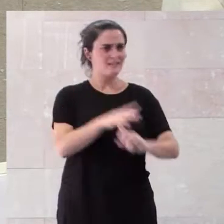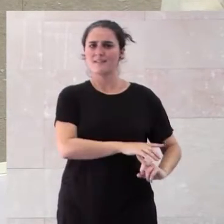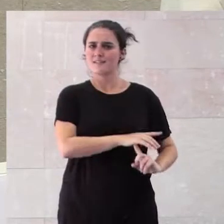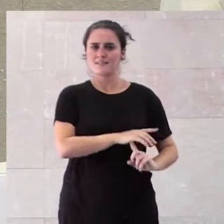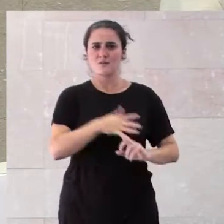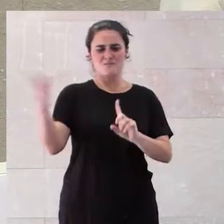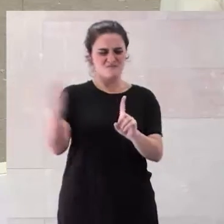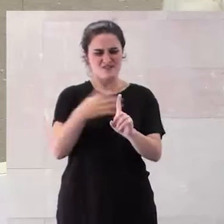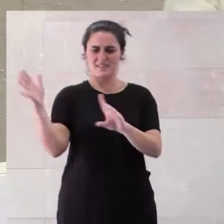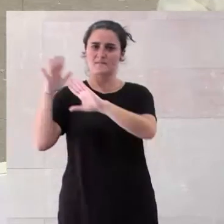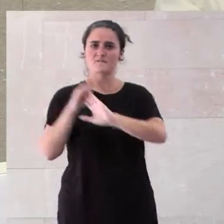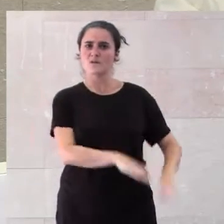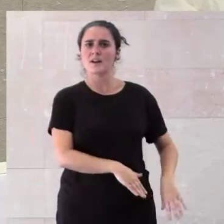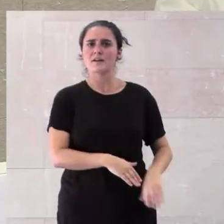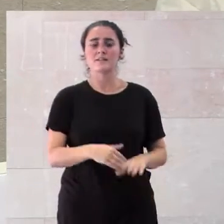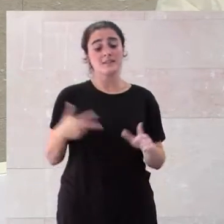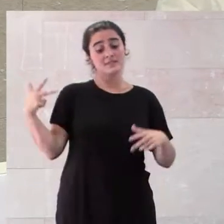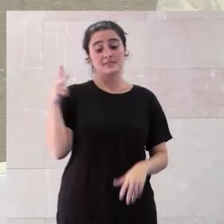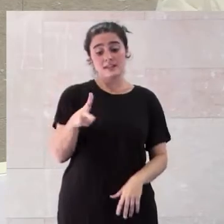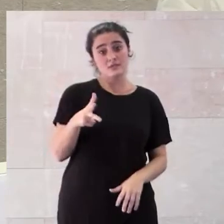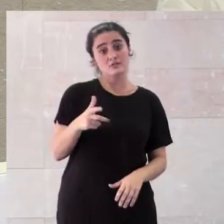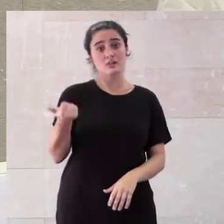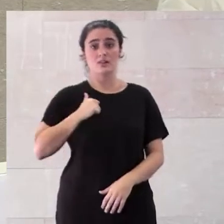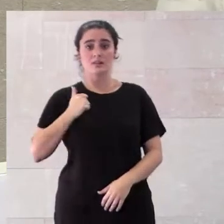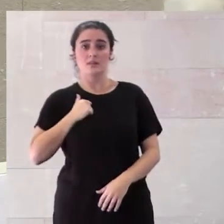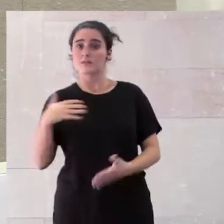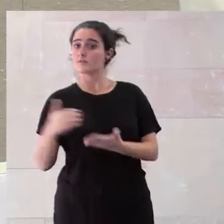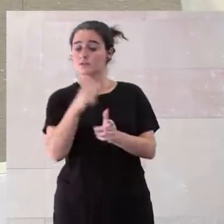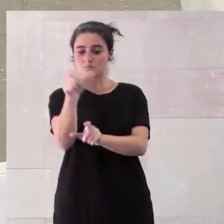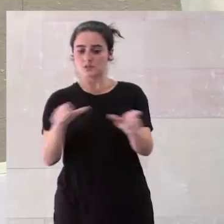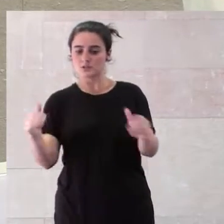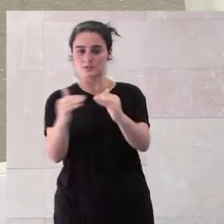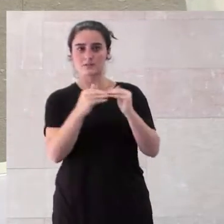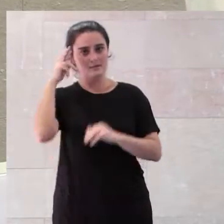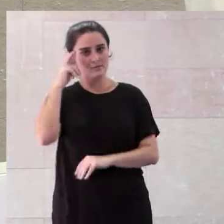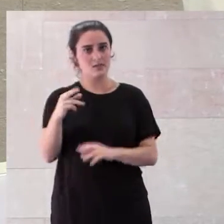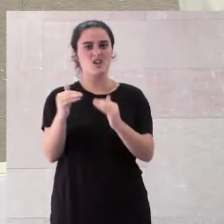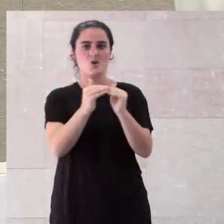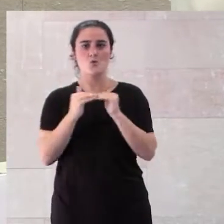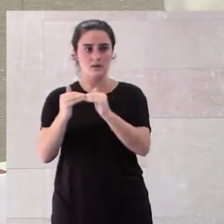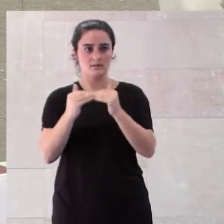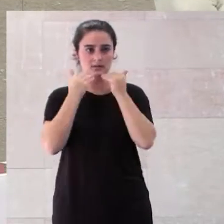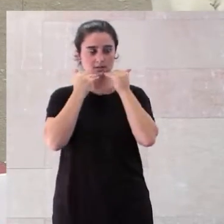de violencias y en la que los derechos y oportunidades de todas las personas sean respetados por igual. Mil esker.